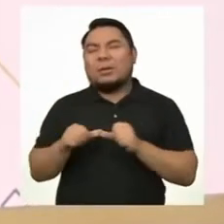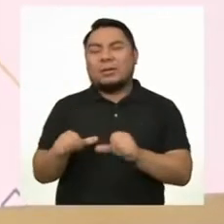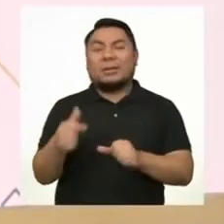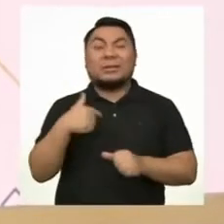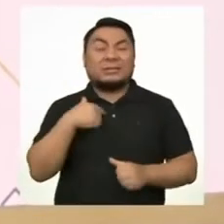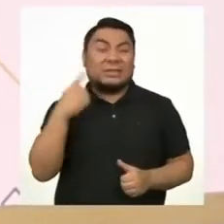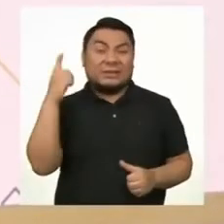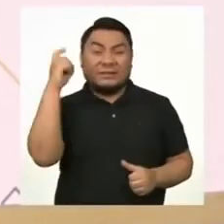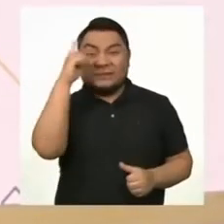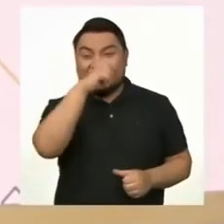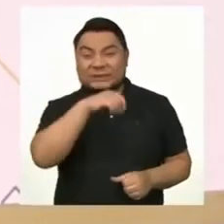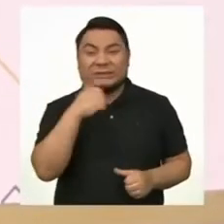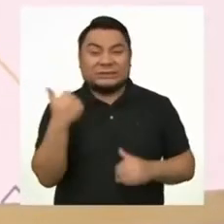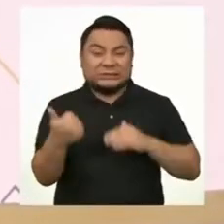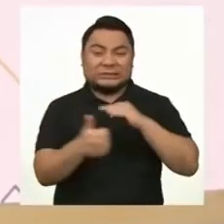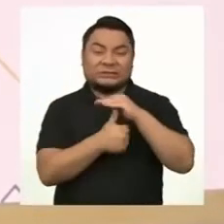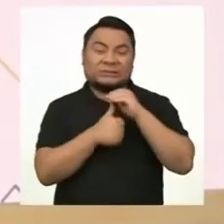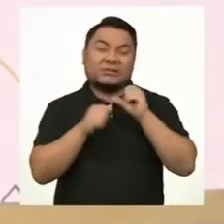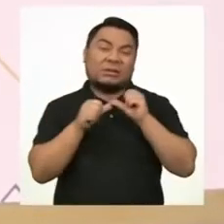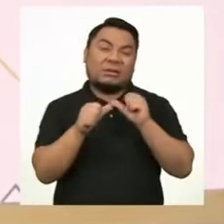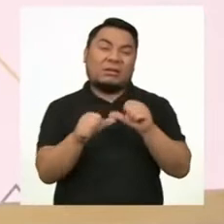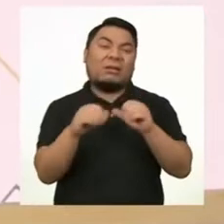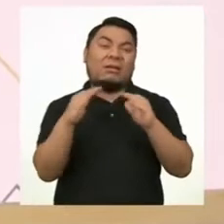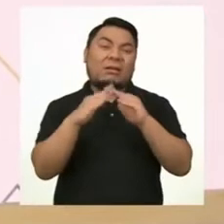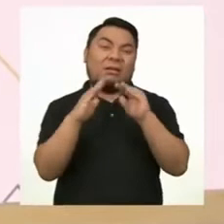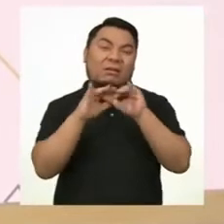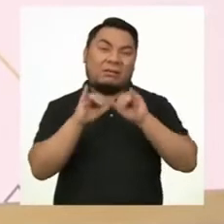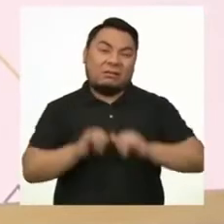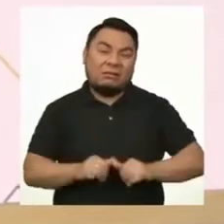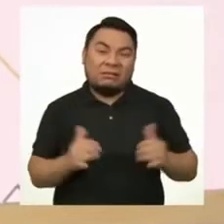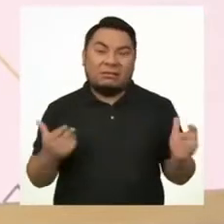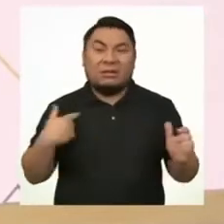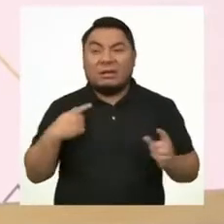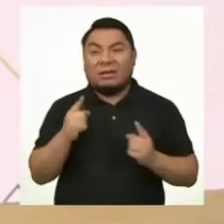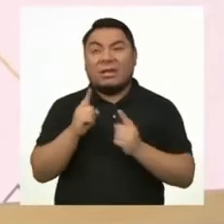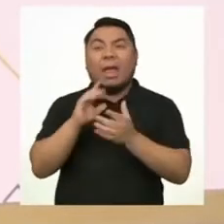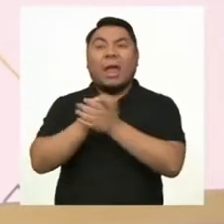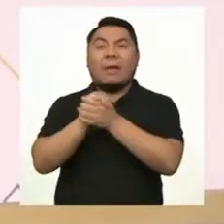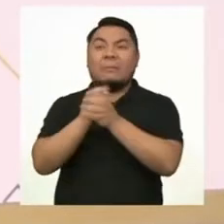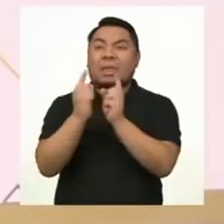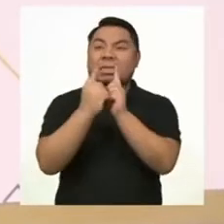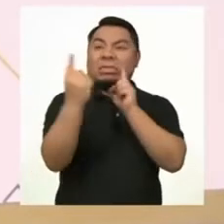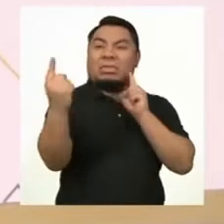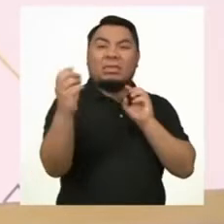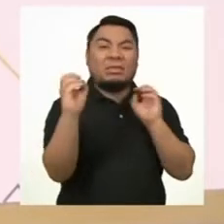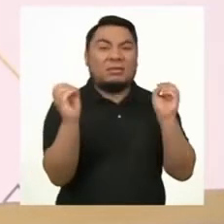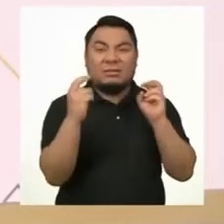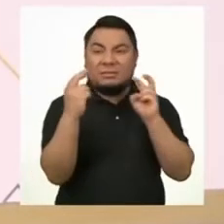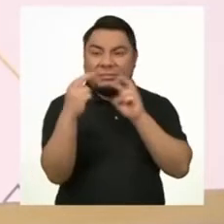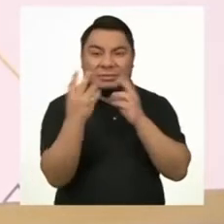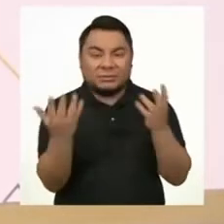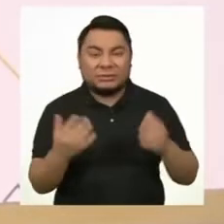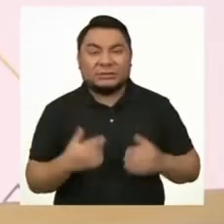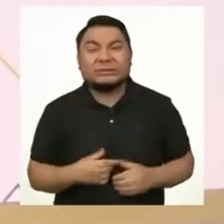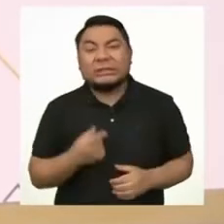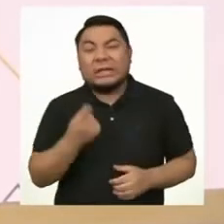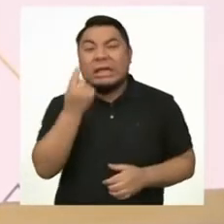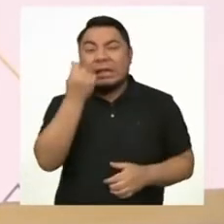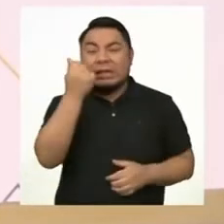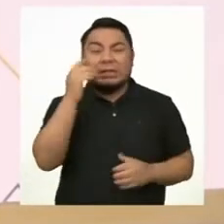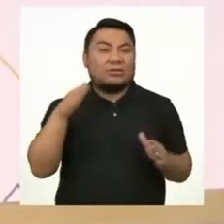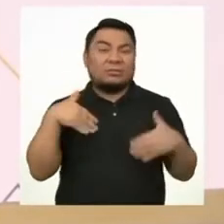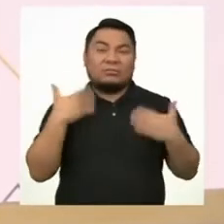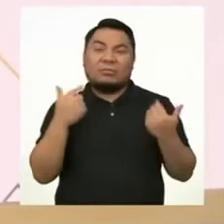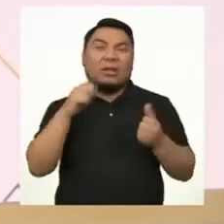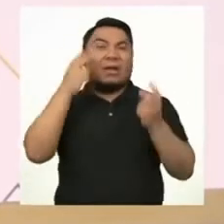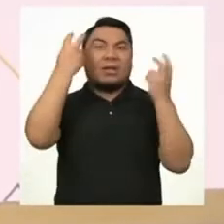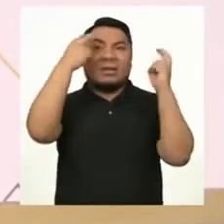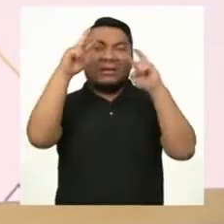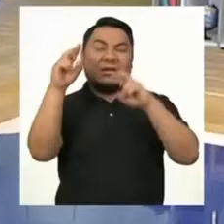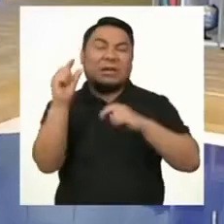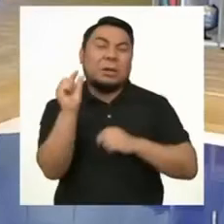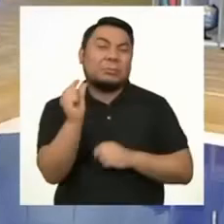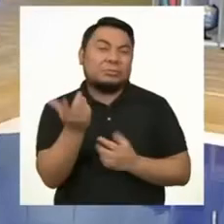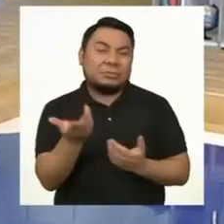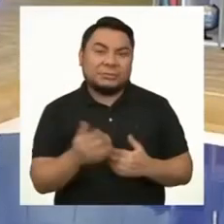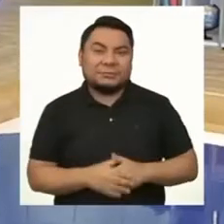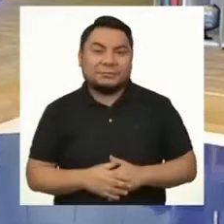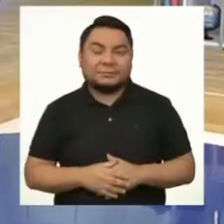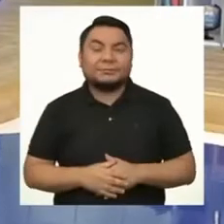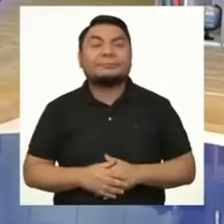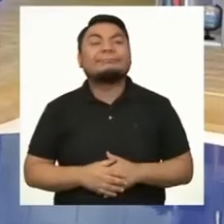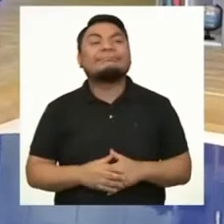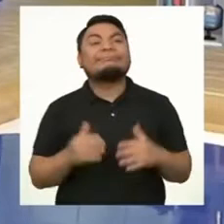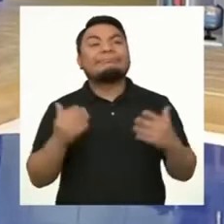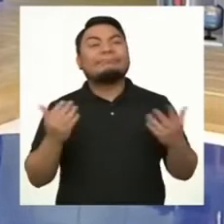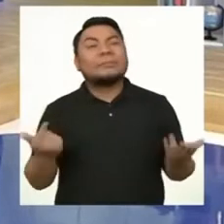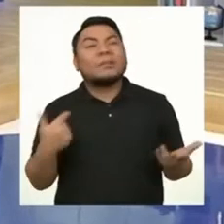pasar tanto tiempo en casa, lejos de nuestras amistades y casi sin poder pasear. Y para